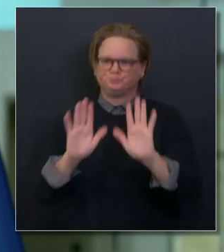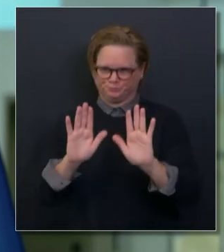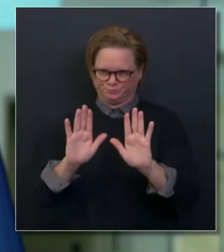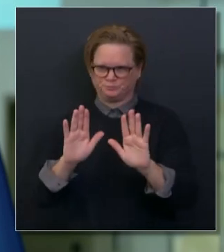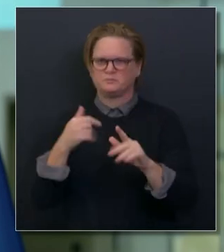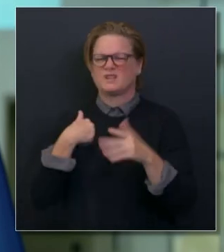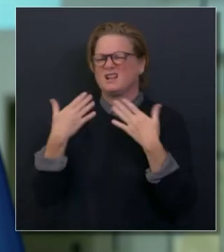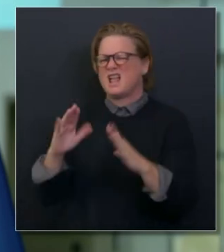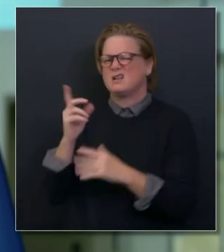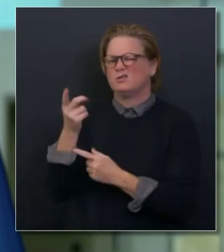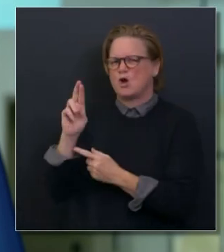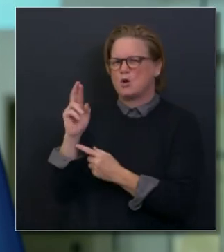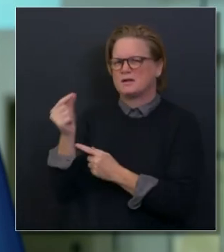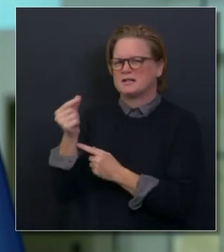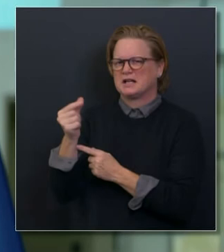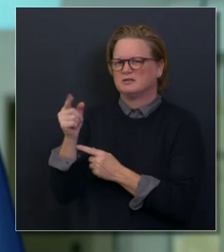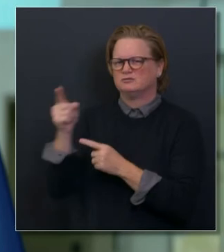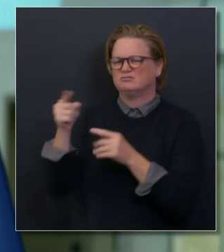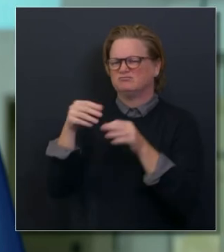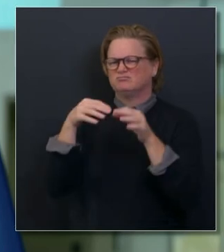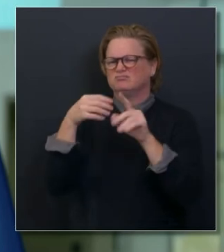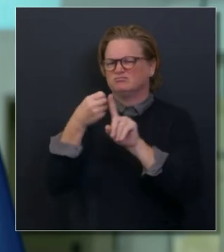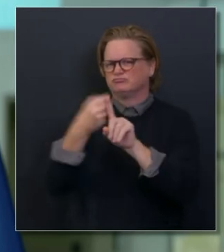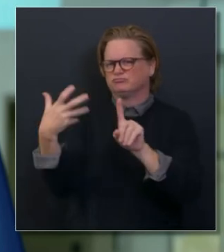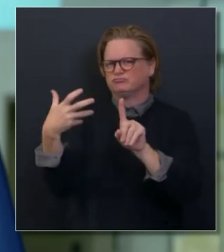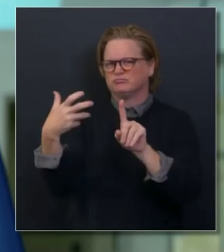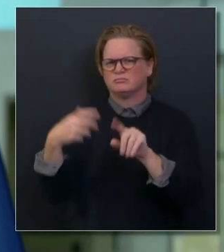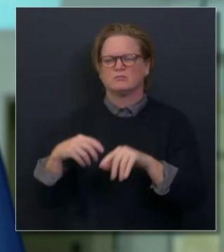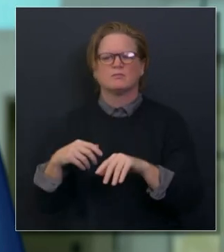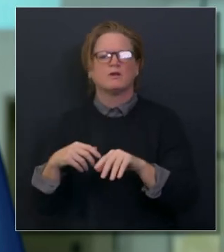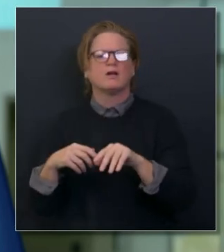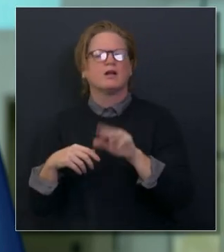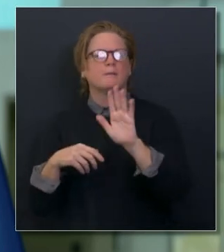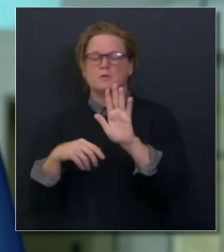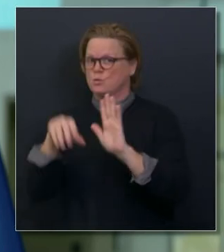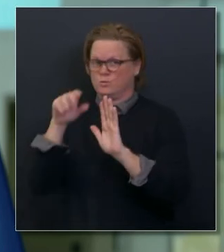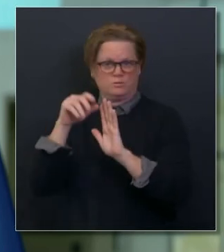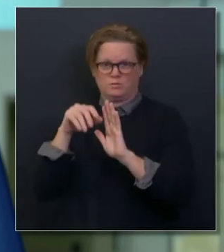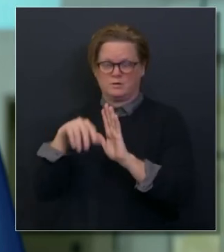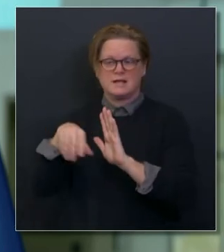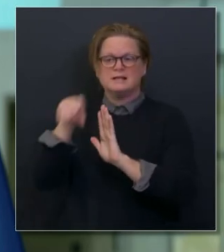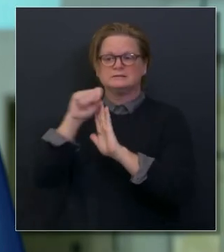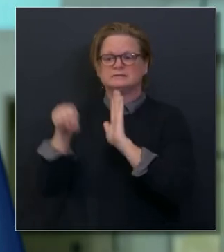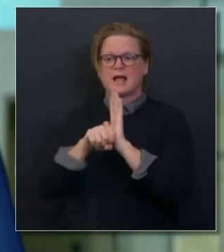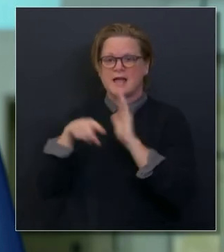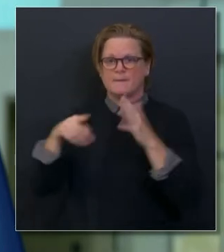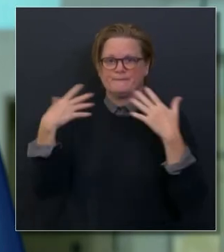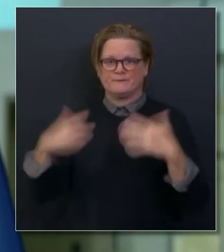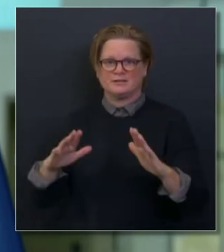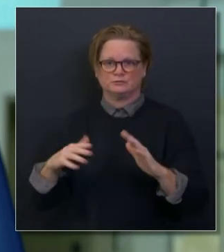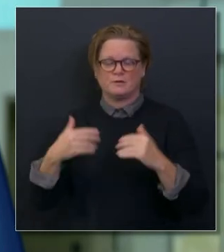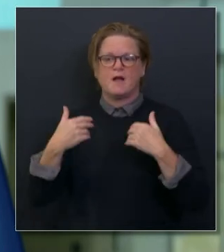más granularmente. Pero en resumidas cuentas, el estado fija el tono,